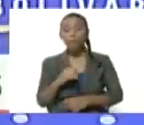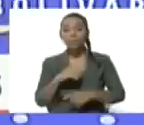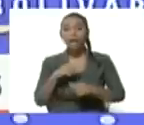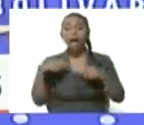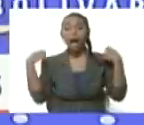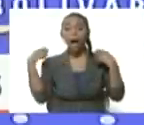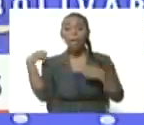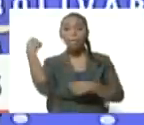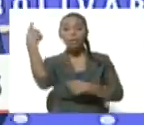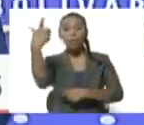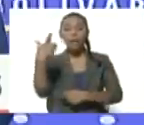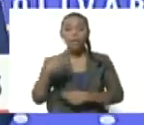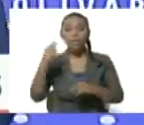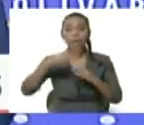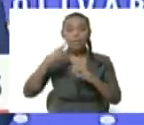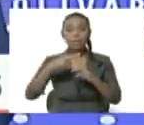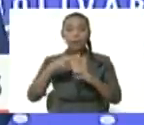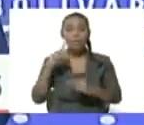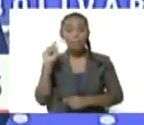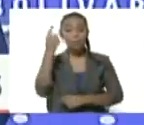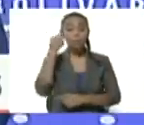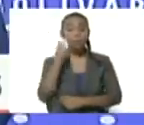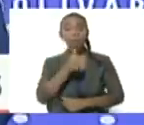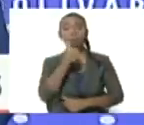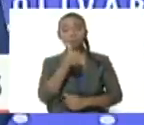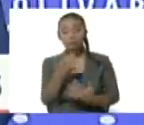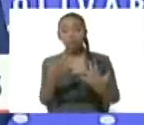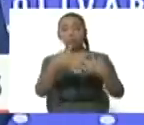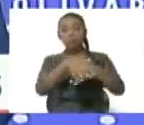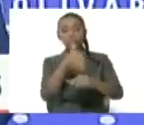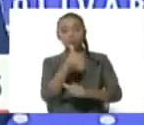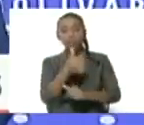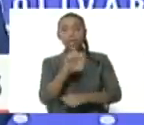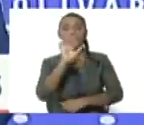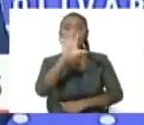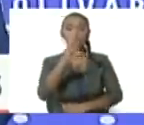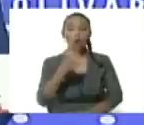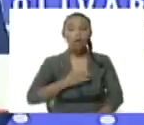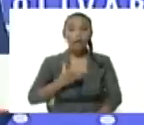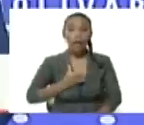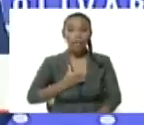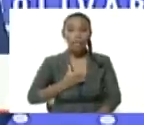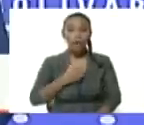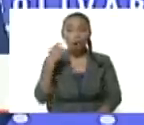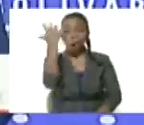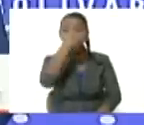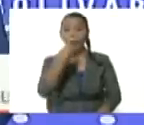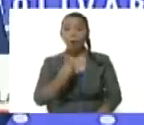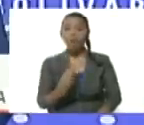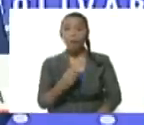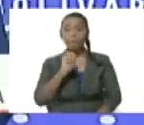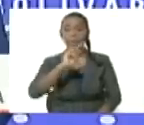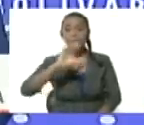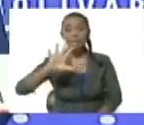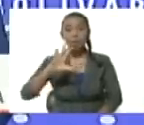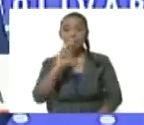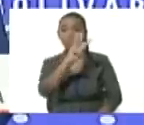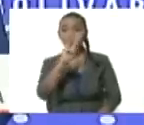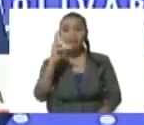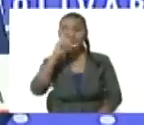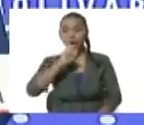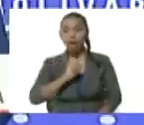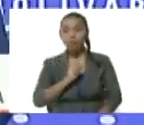bien pensado el consejo, muy bien integrado. 5 alcaldes o alcaldesas jóvenes entre 25 y 30 años de